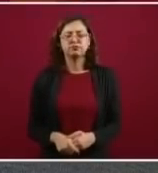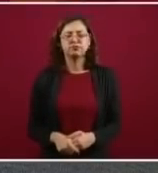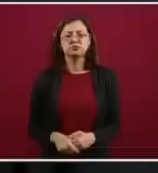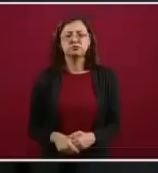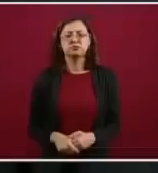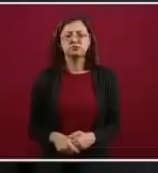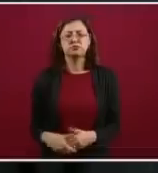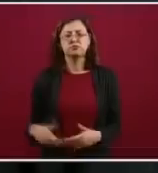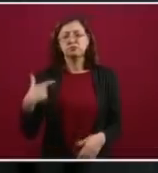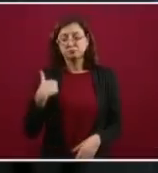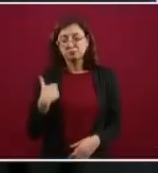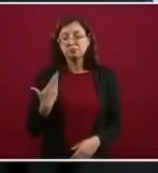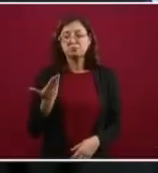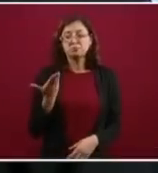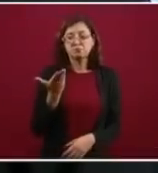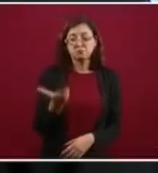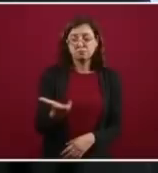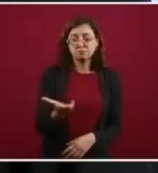les pido